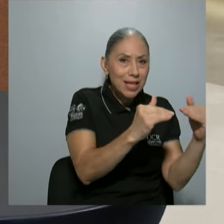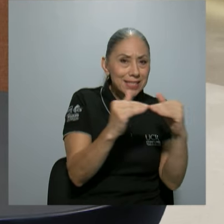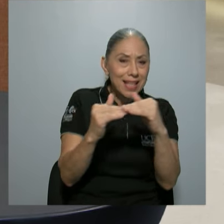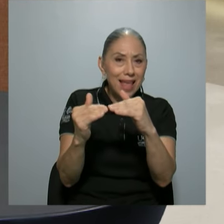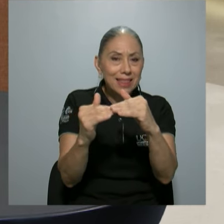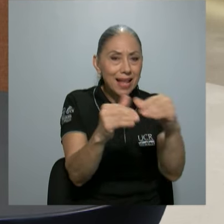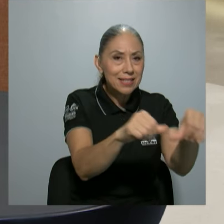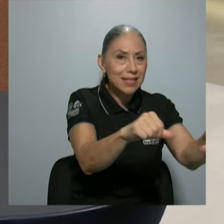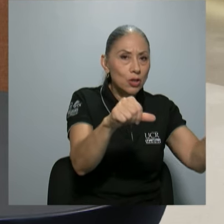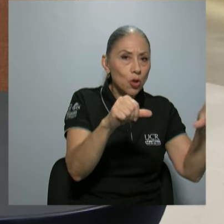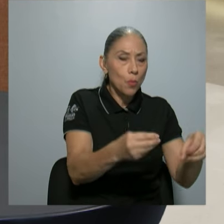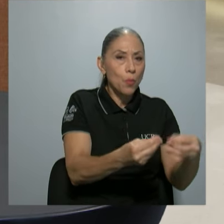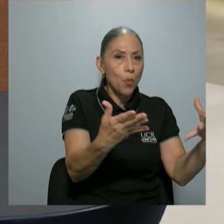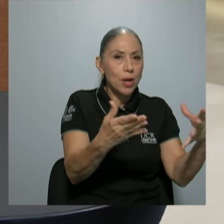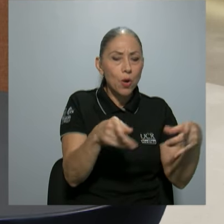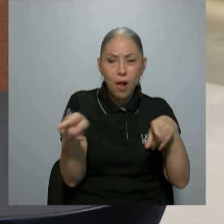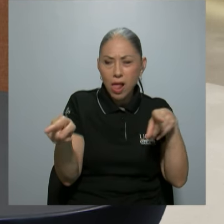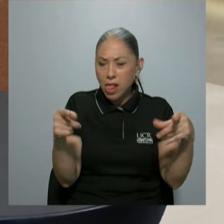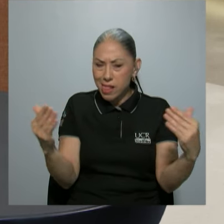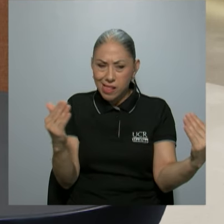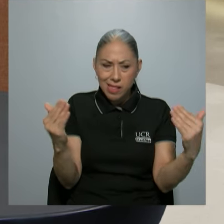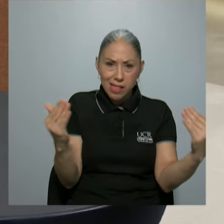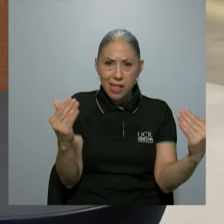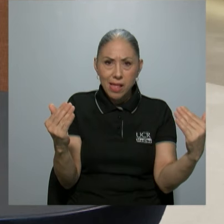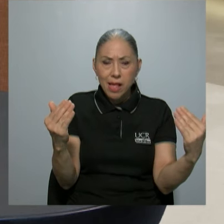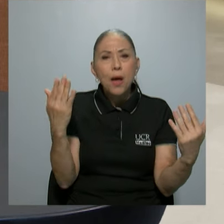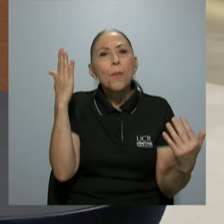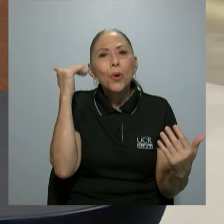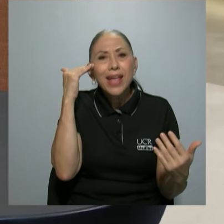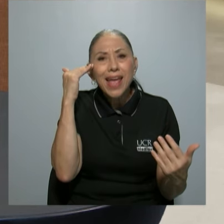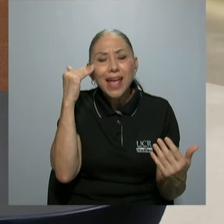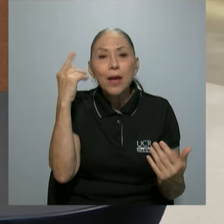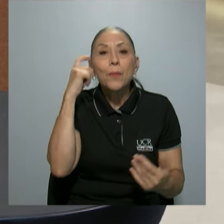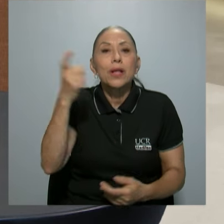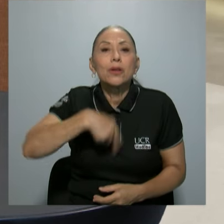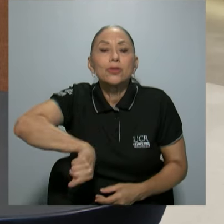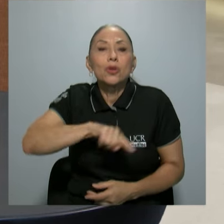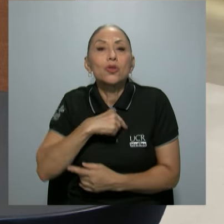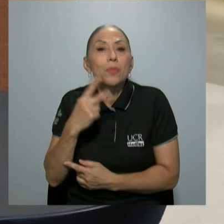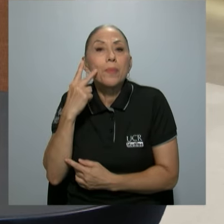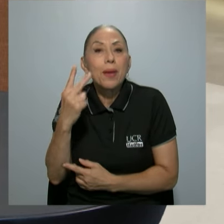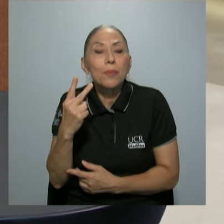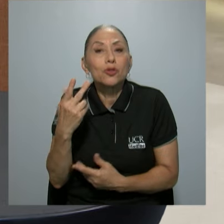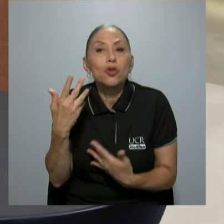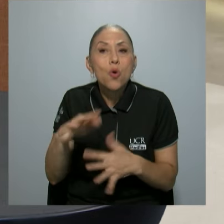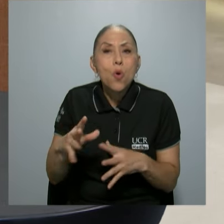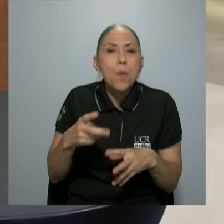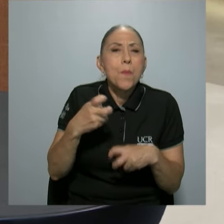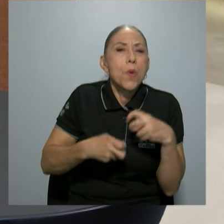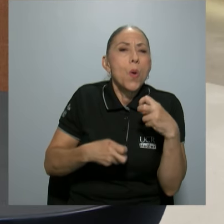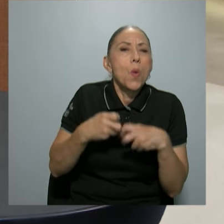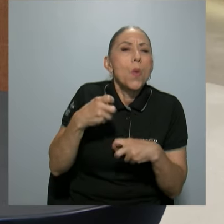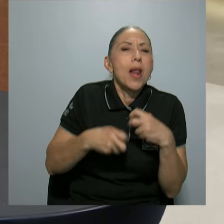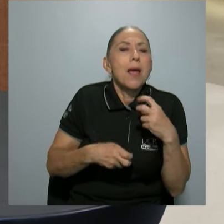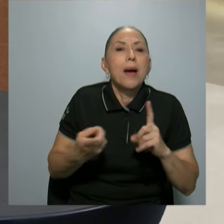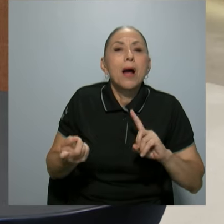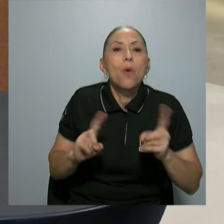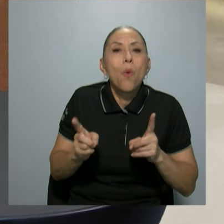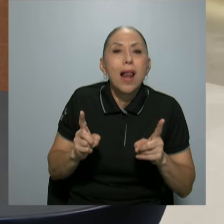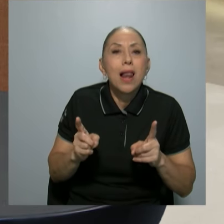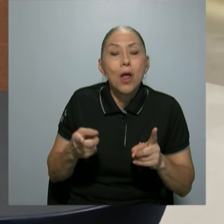qué? O en las contrataciones públicas, más bien. ¿Por qué? Porque lo que vemos que es el gran problema es evidente cuando usted confronta